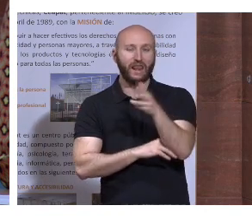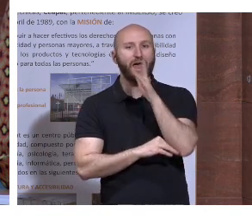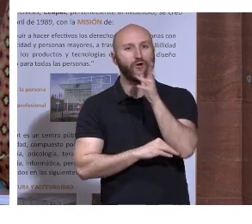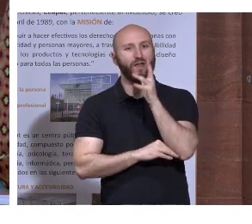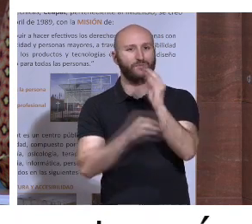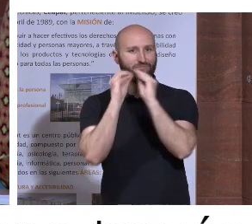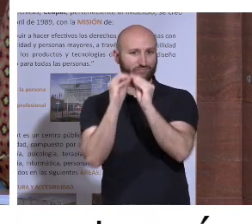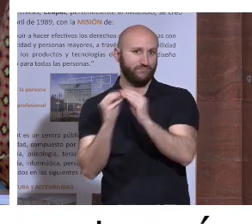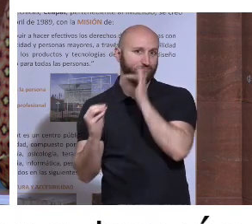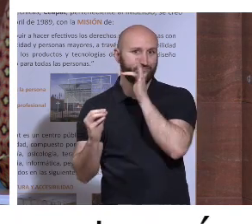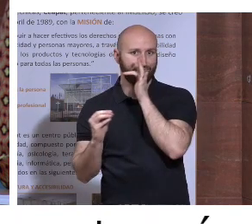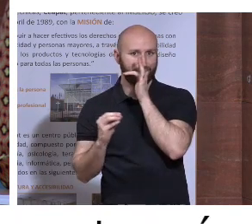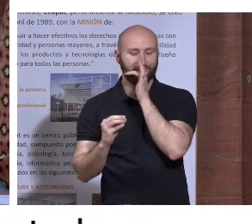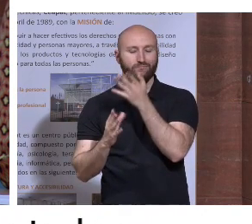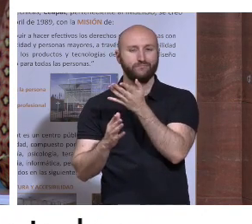elaborando,